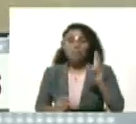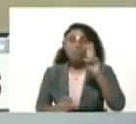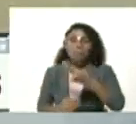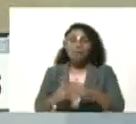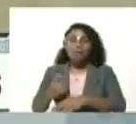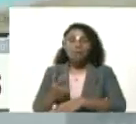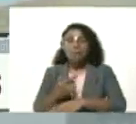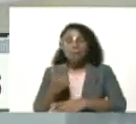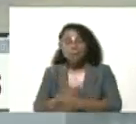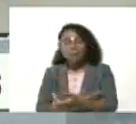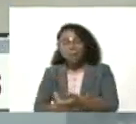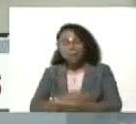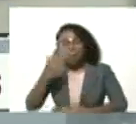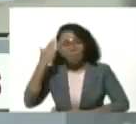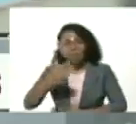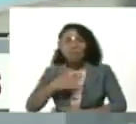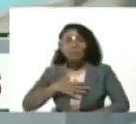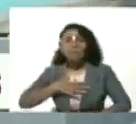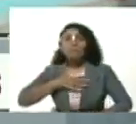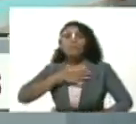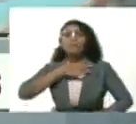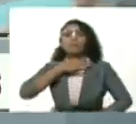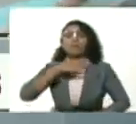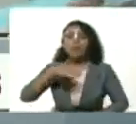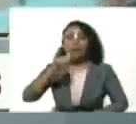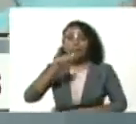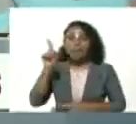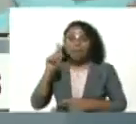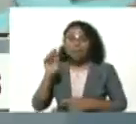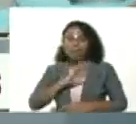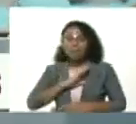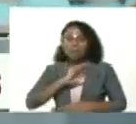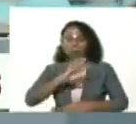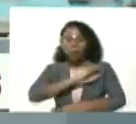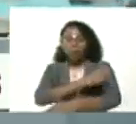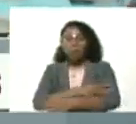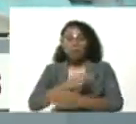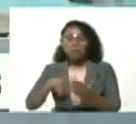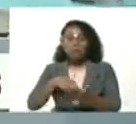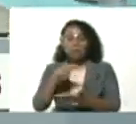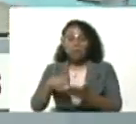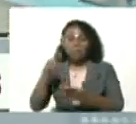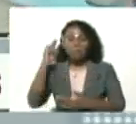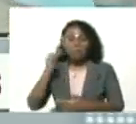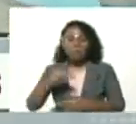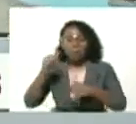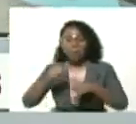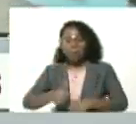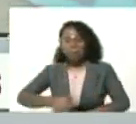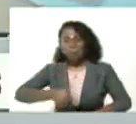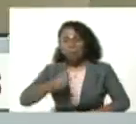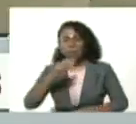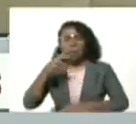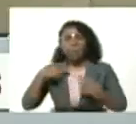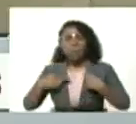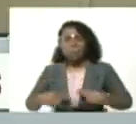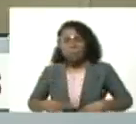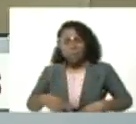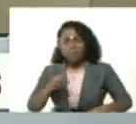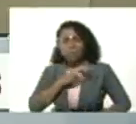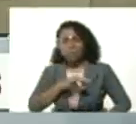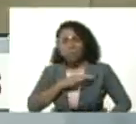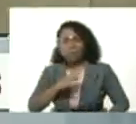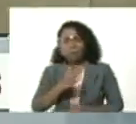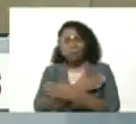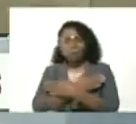nuestros hermanos militares con el agua hasta el cuello, nos sentimos orgullosos de tener una Fuerza Nacional bolivariana, hoy más humanista, más socialista, y